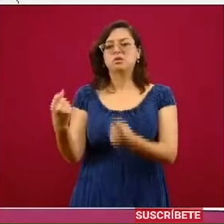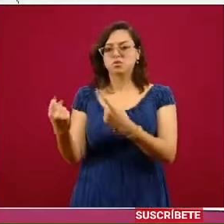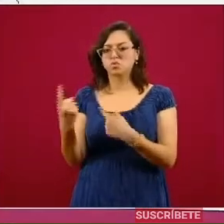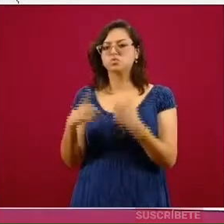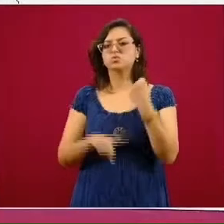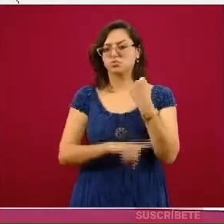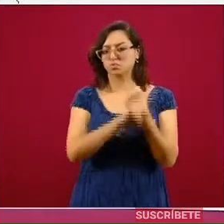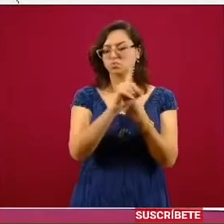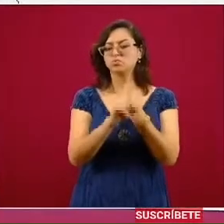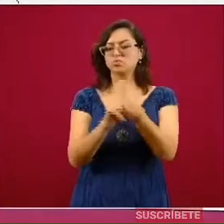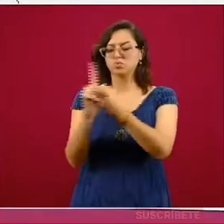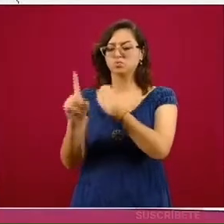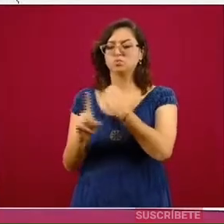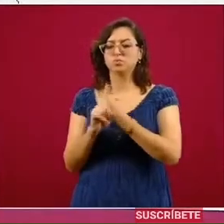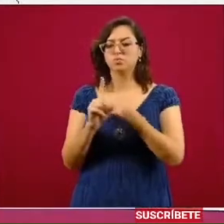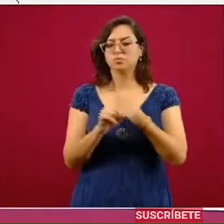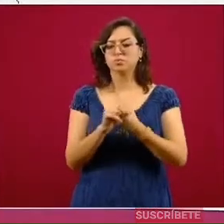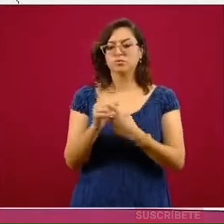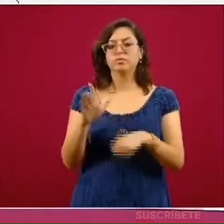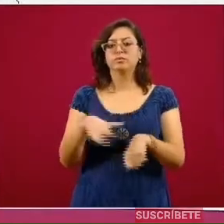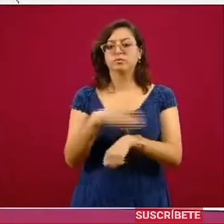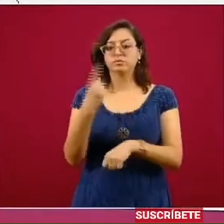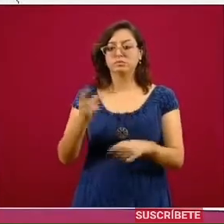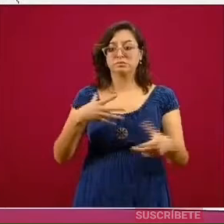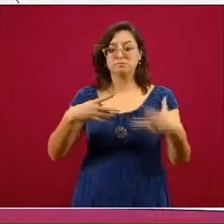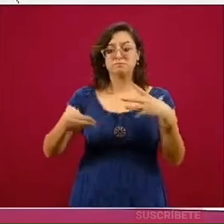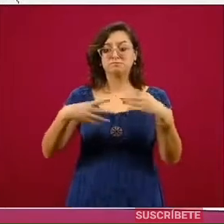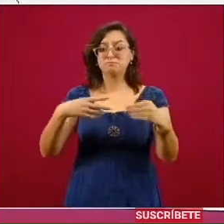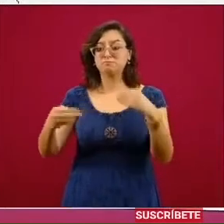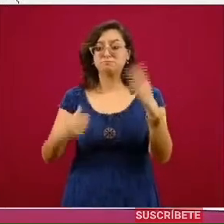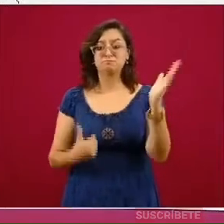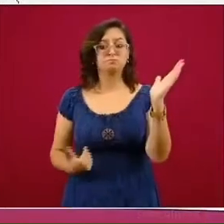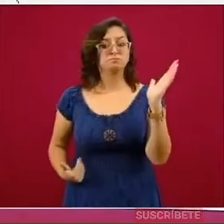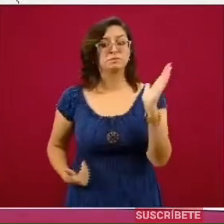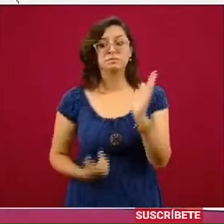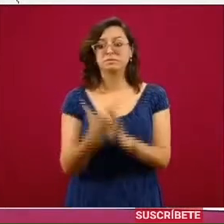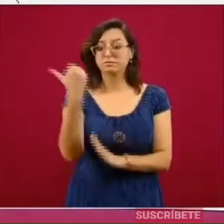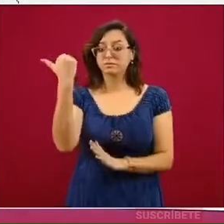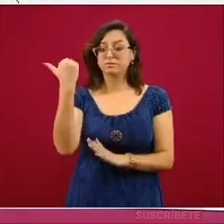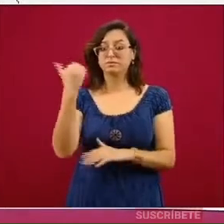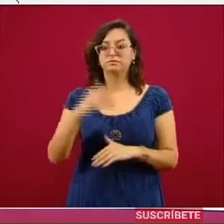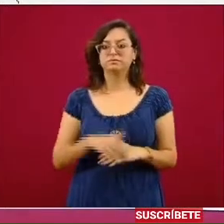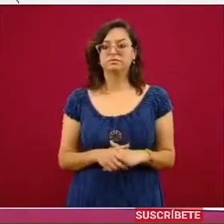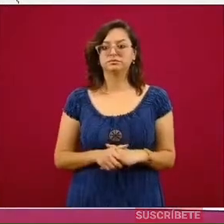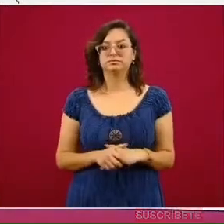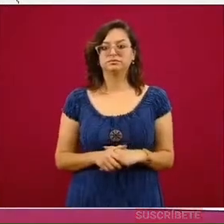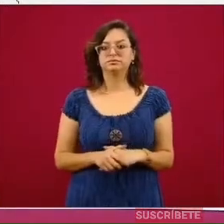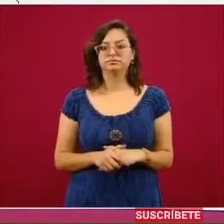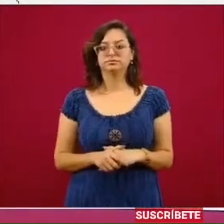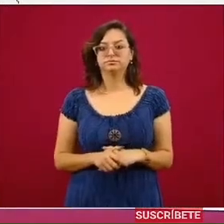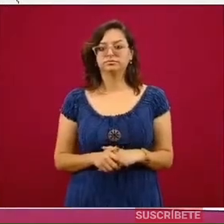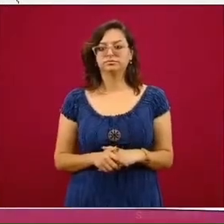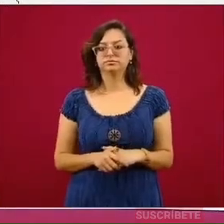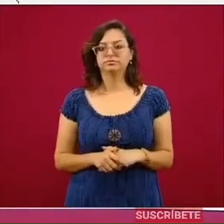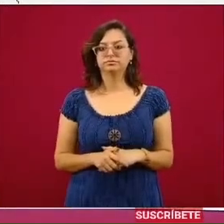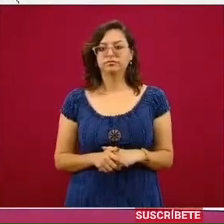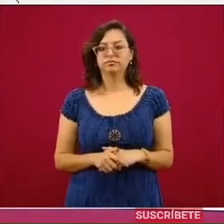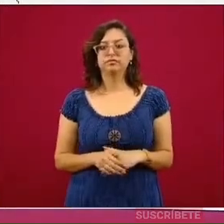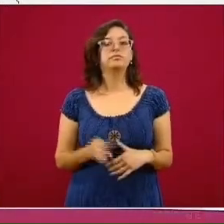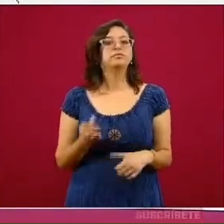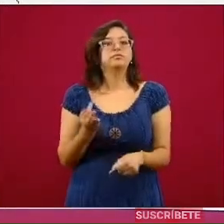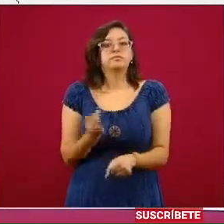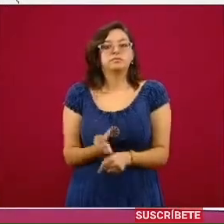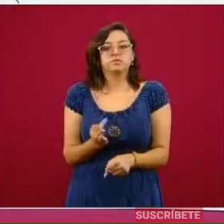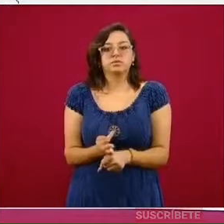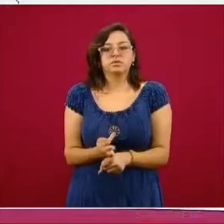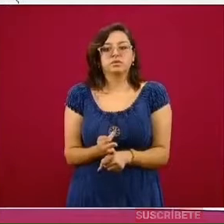tenido especialmente un ascenso de transmisión en semanas recientes. Hoy estamos presentando, pequeño paréntesis, el